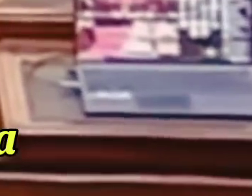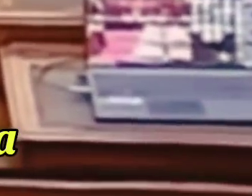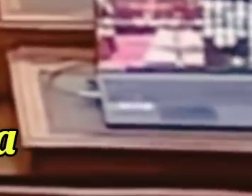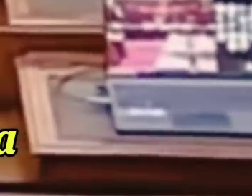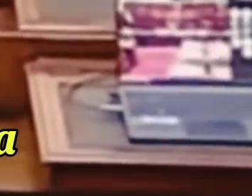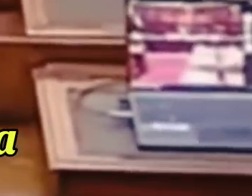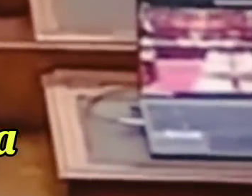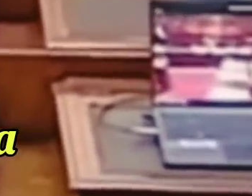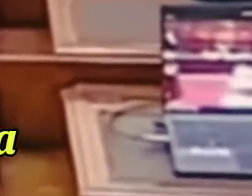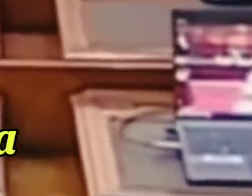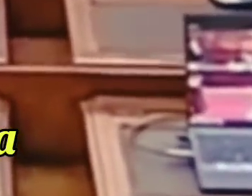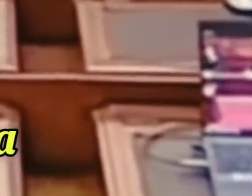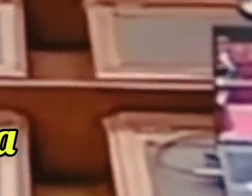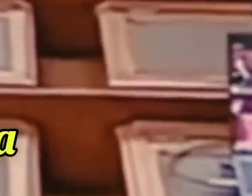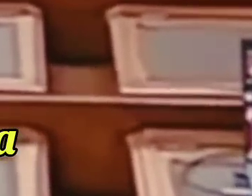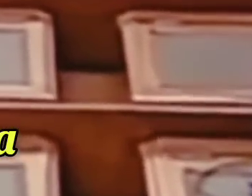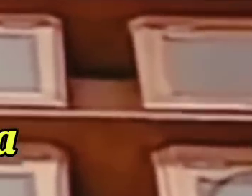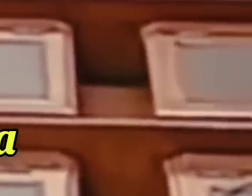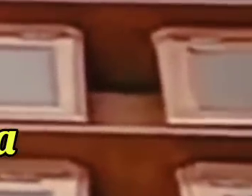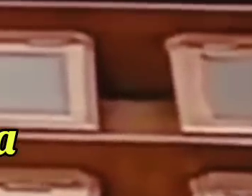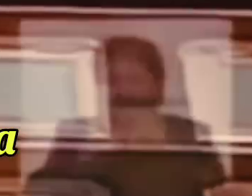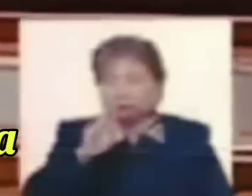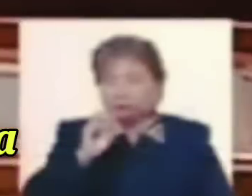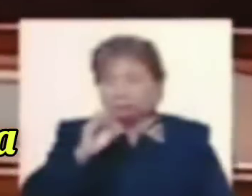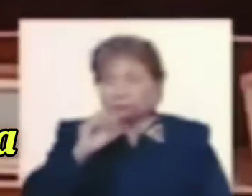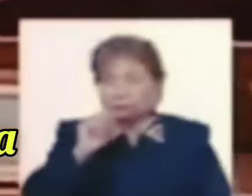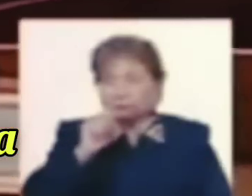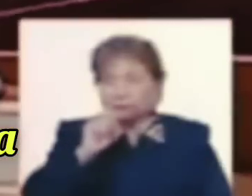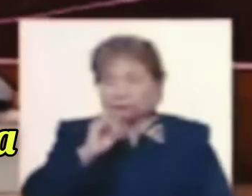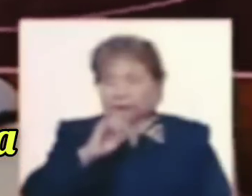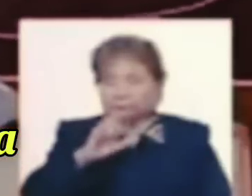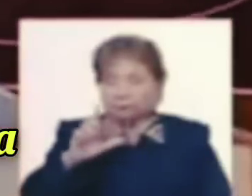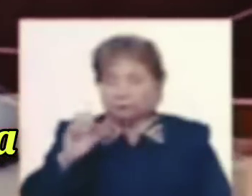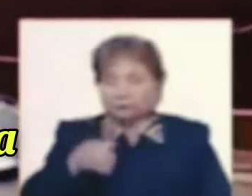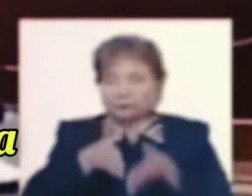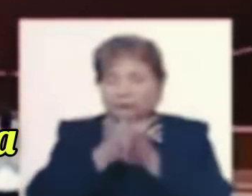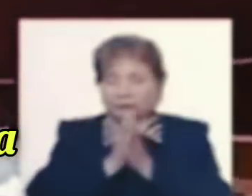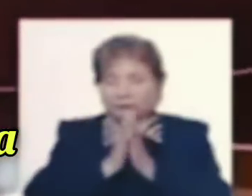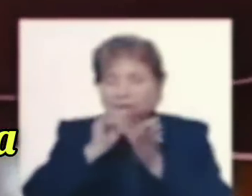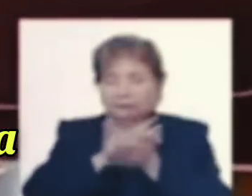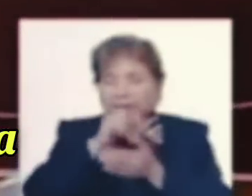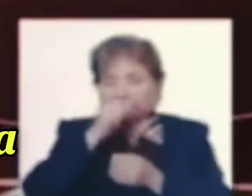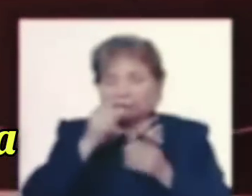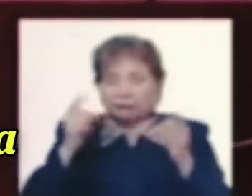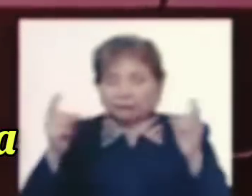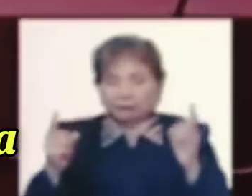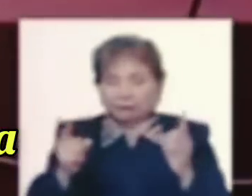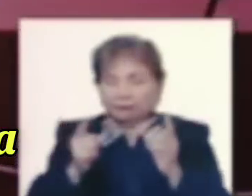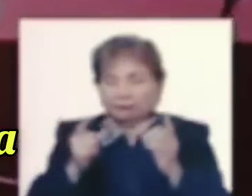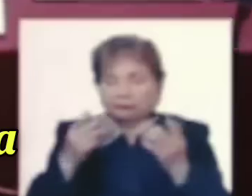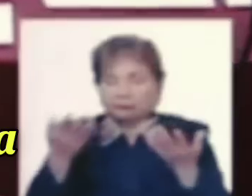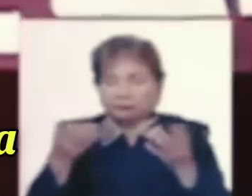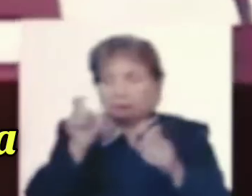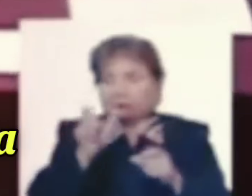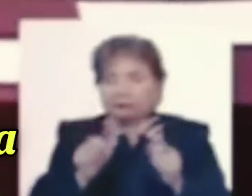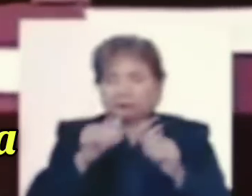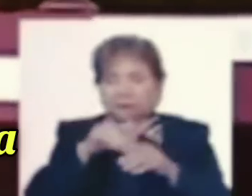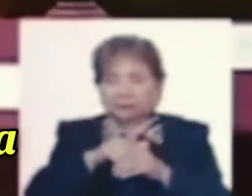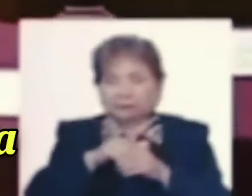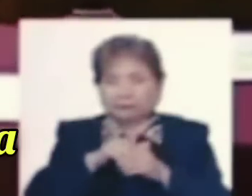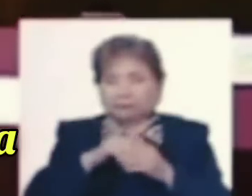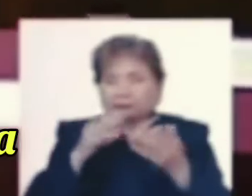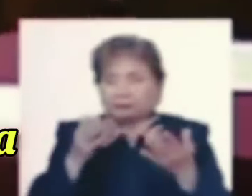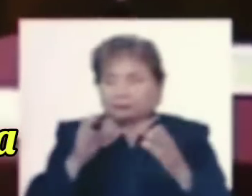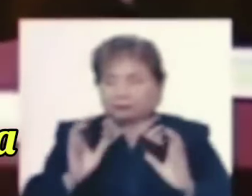El investigado Pedro Castillo Terrones está solicitando declarar de manera presencial en